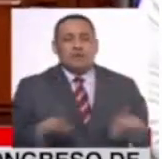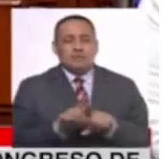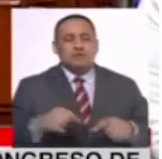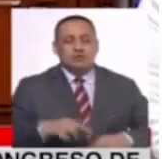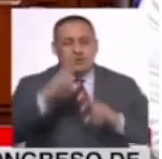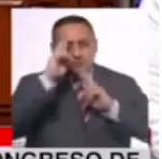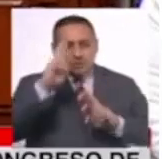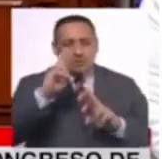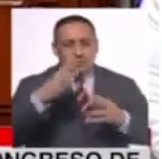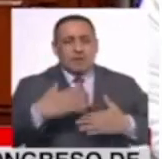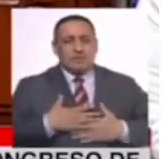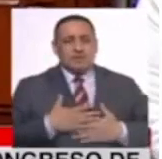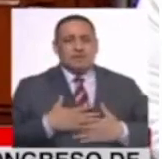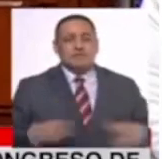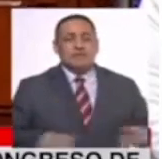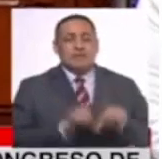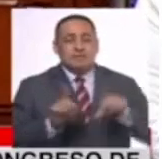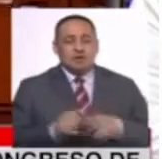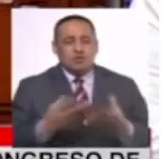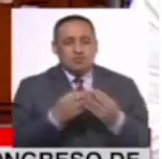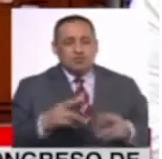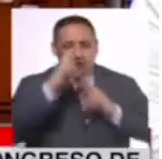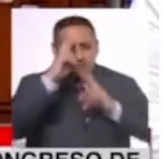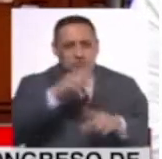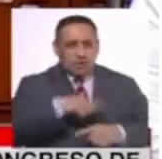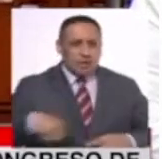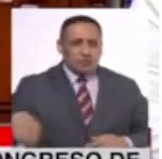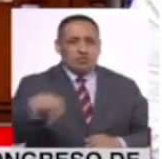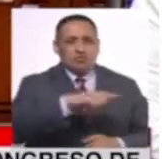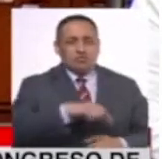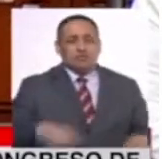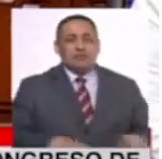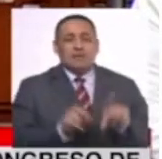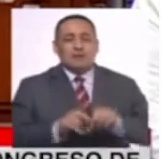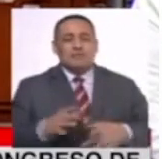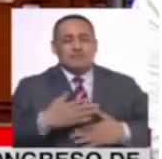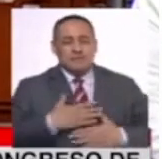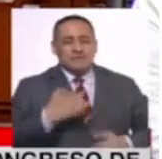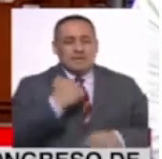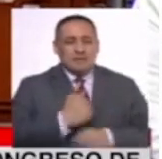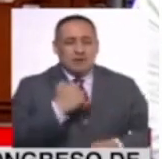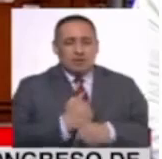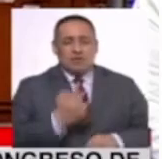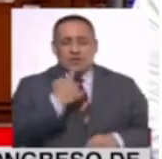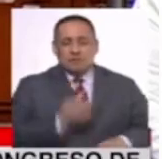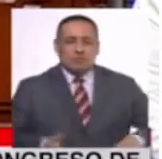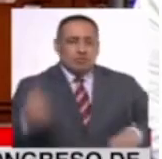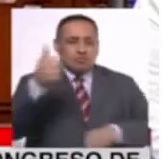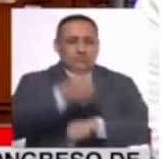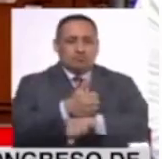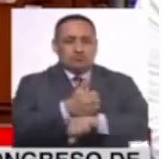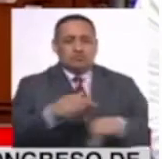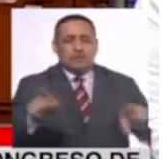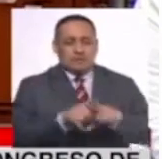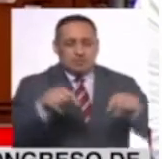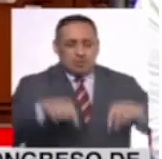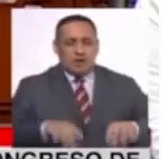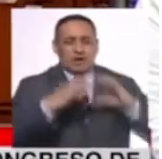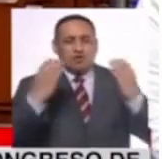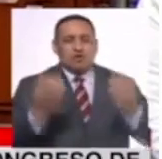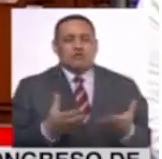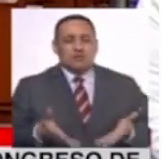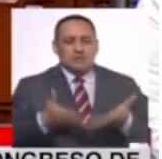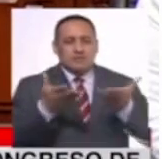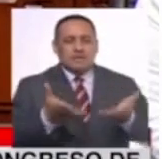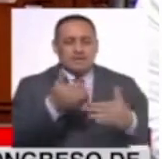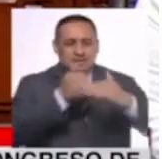son respetables para mí, y como respeto también la de todos, pero mi tarea, por sobre todo, va por el Congreso,